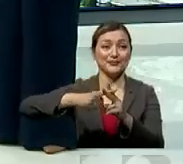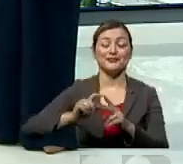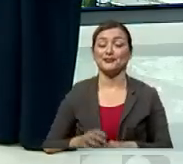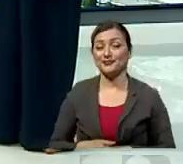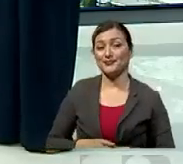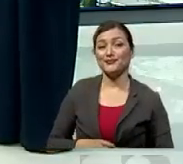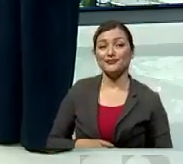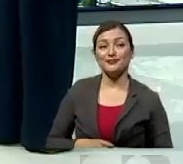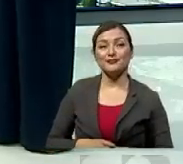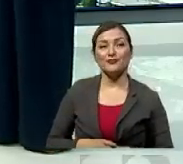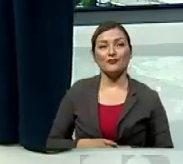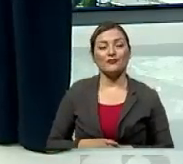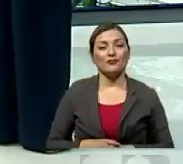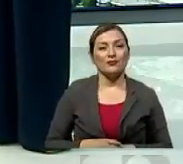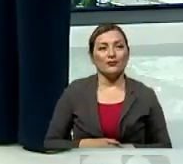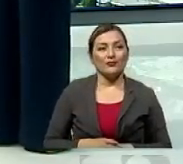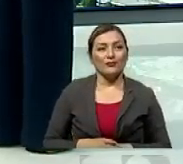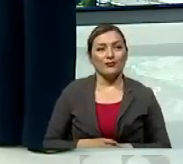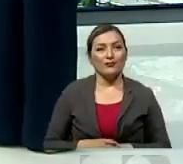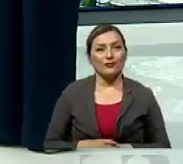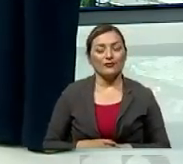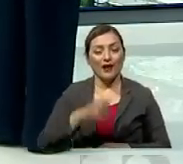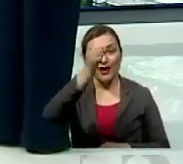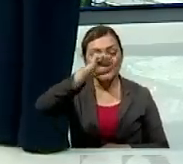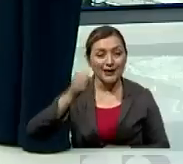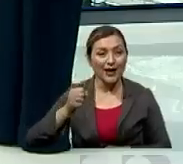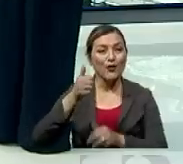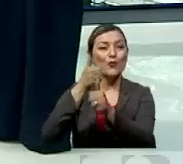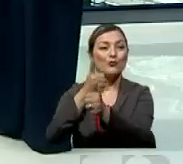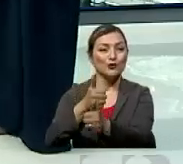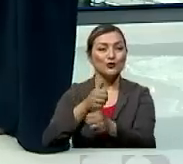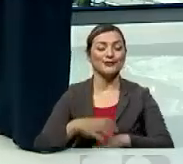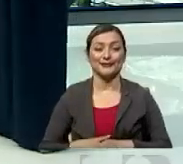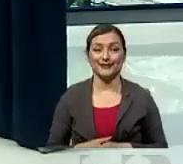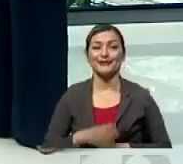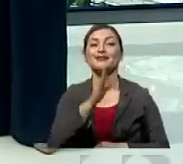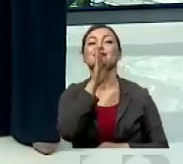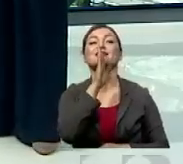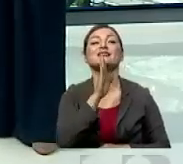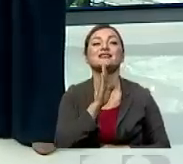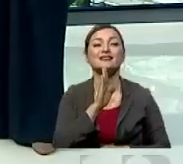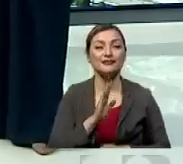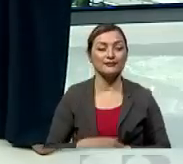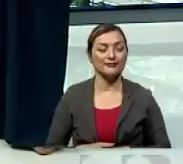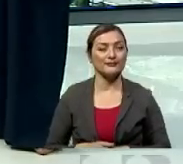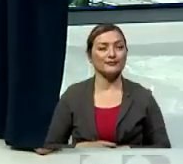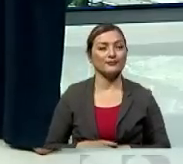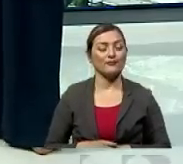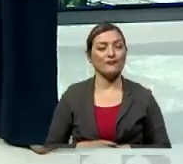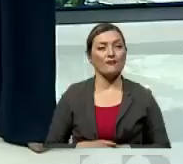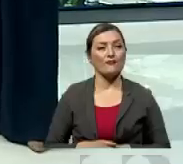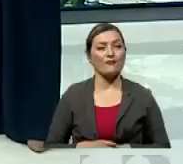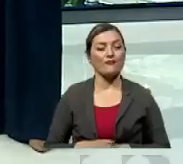ciudad capital, en el régimen Sierra Amazonía, así que bueno, por ahí a tener un poco más de paciencia. Así es, y justamente con